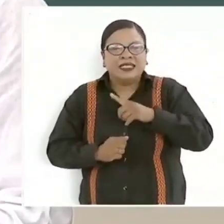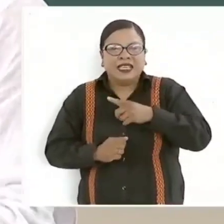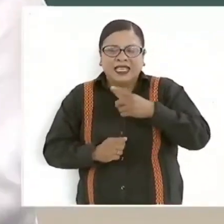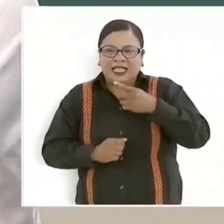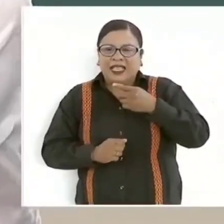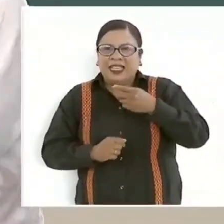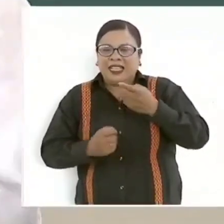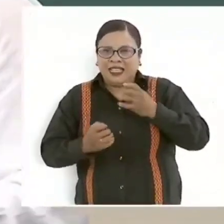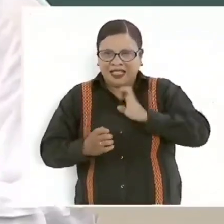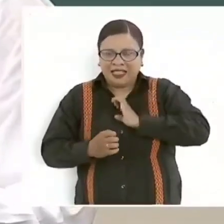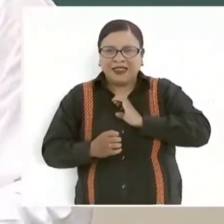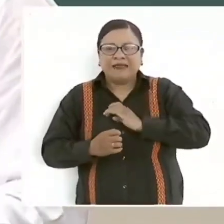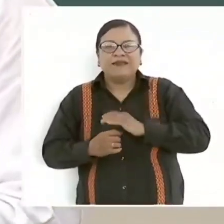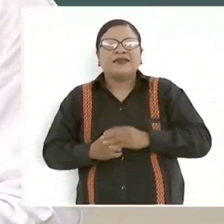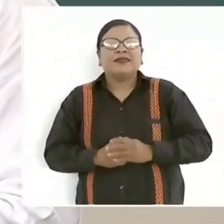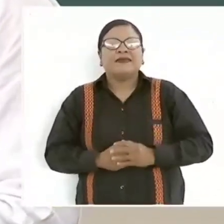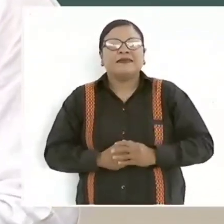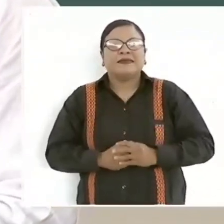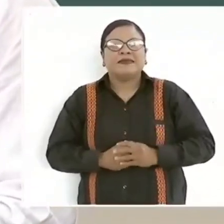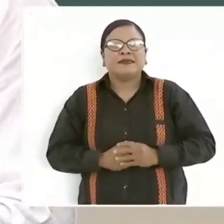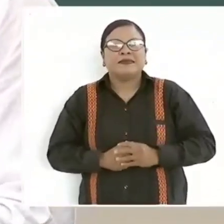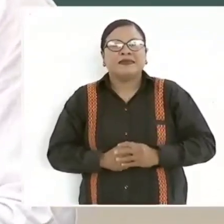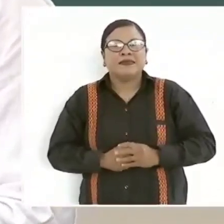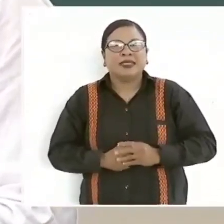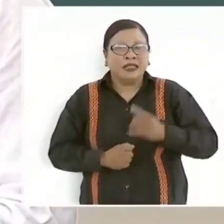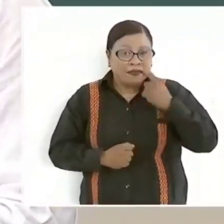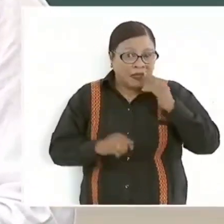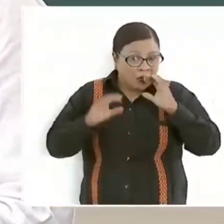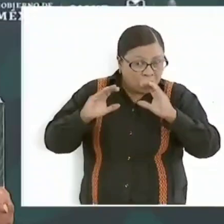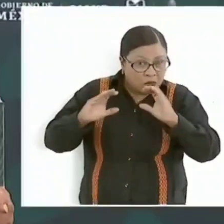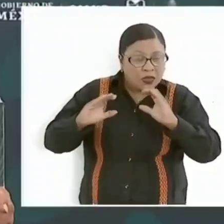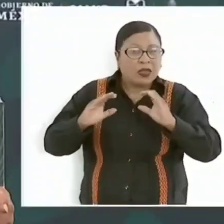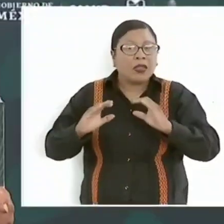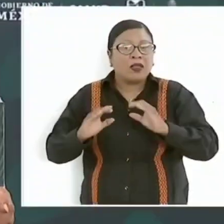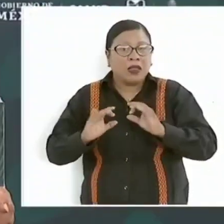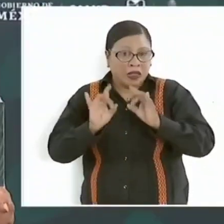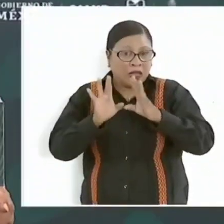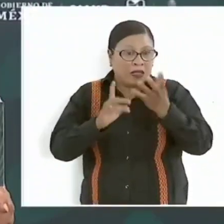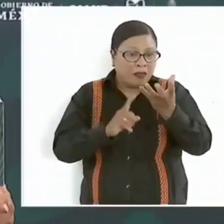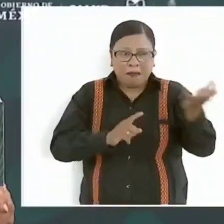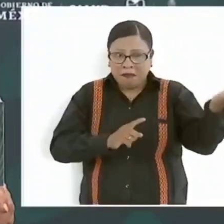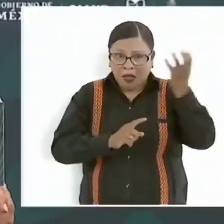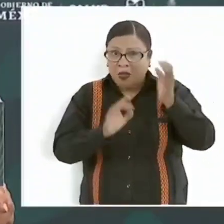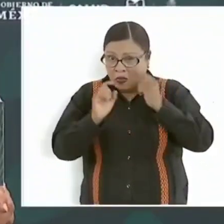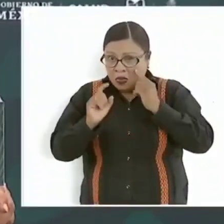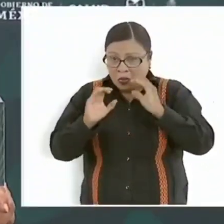le dice el manager, venía yo a batear. Y dice, ten cuidado, le dice el manager, porque te va a tocar la bola.